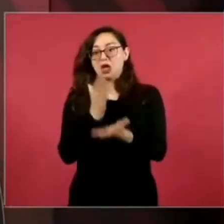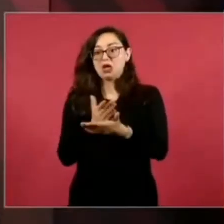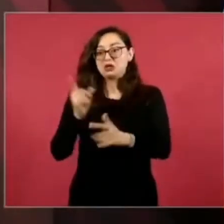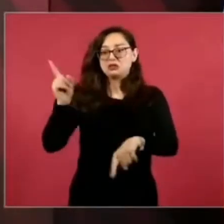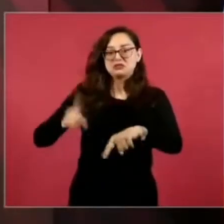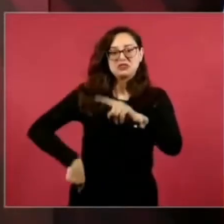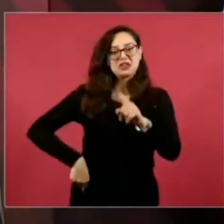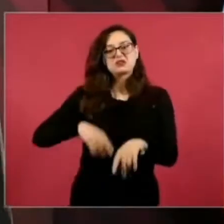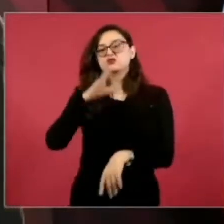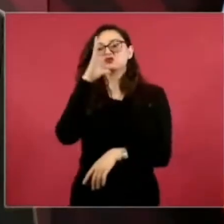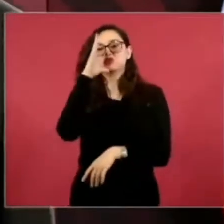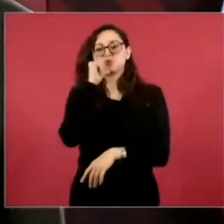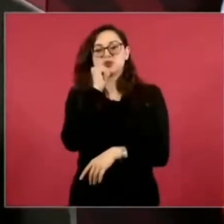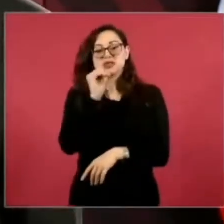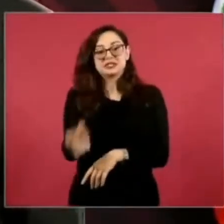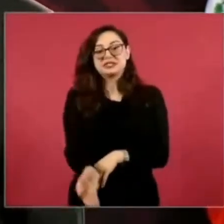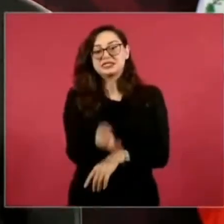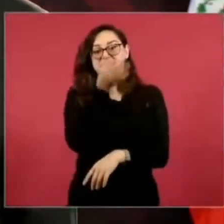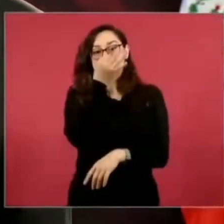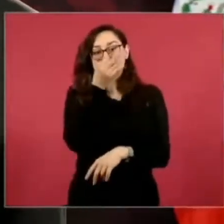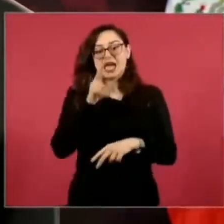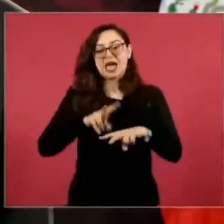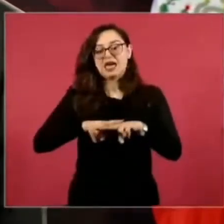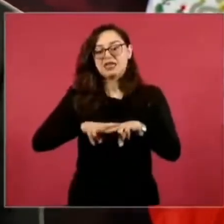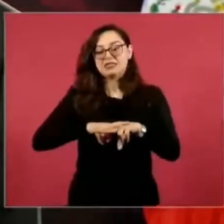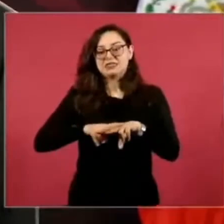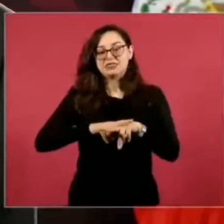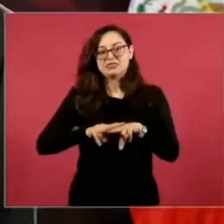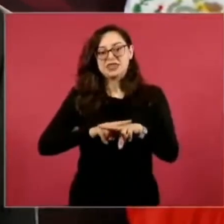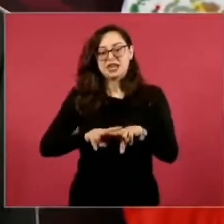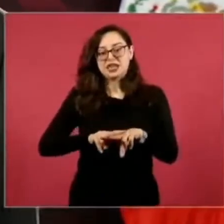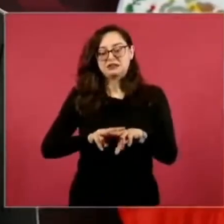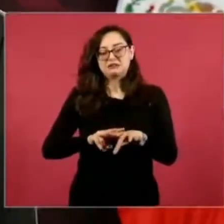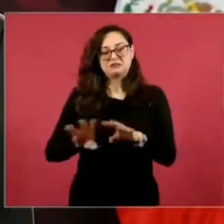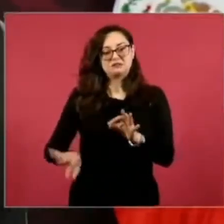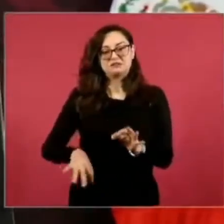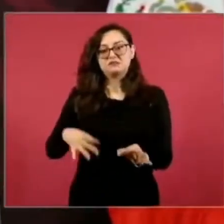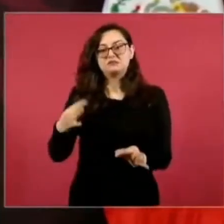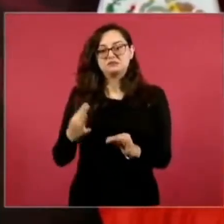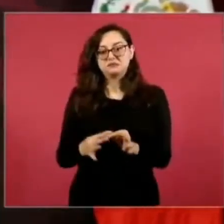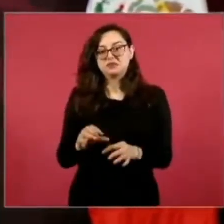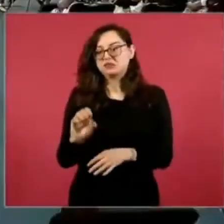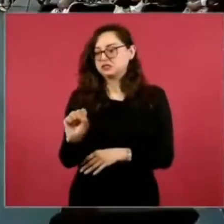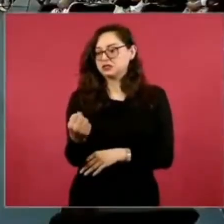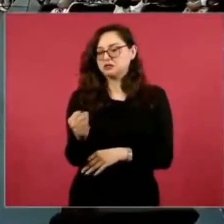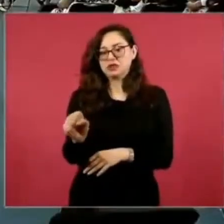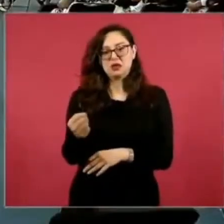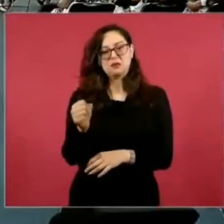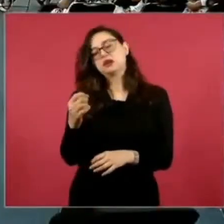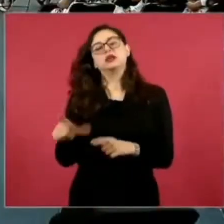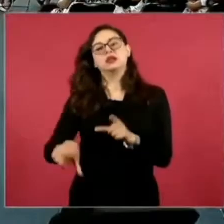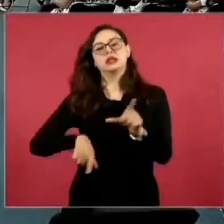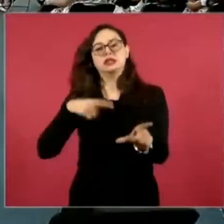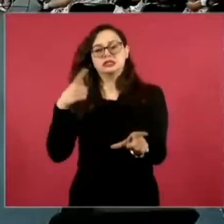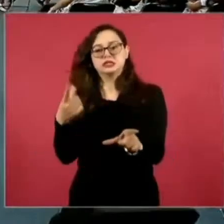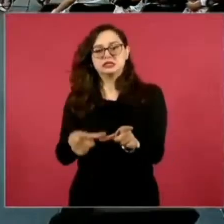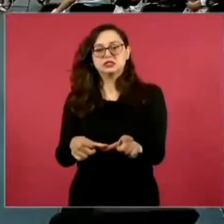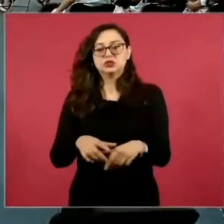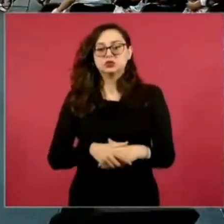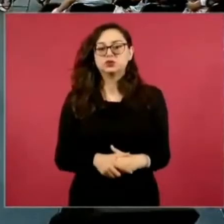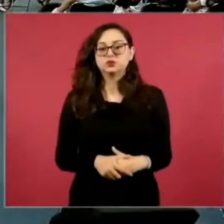tener todo el tren a principios de septiembre. Así es, ¿verdad?